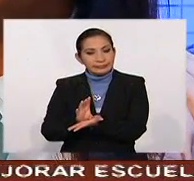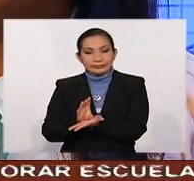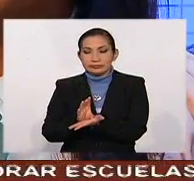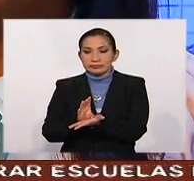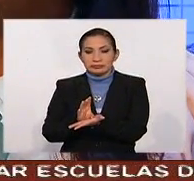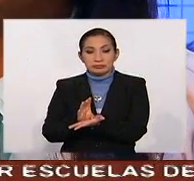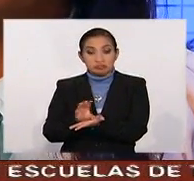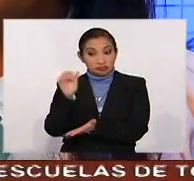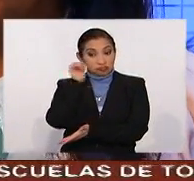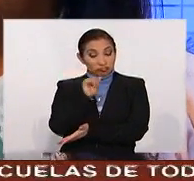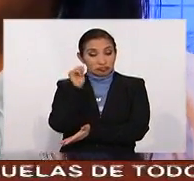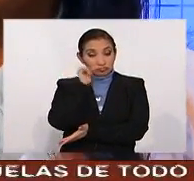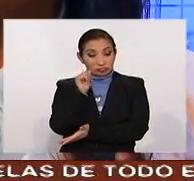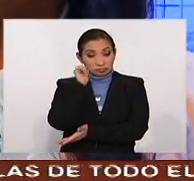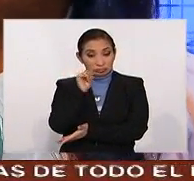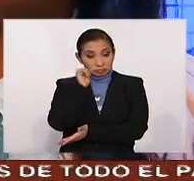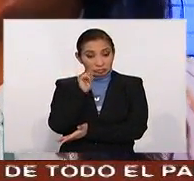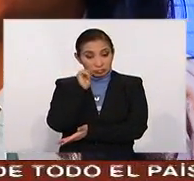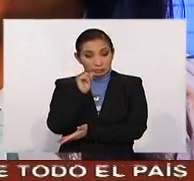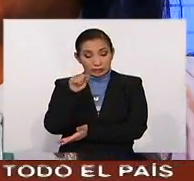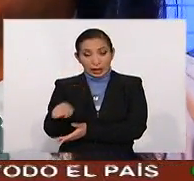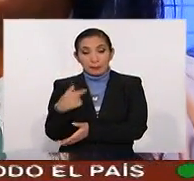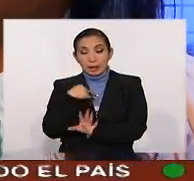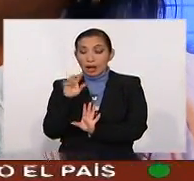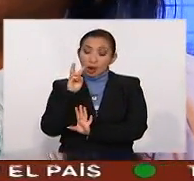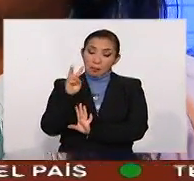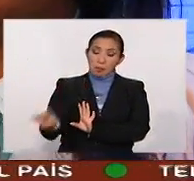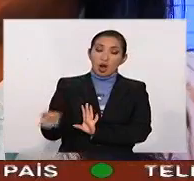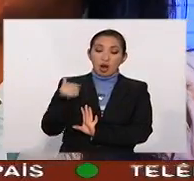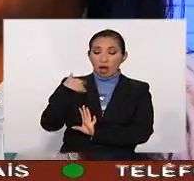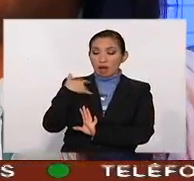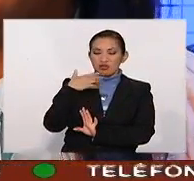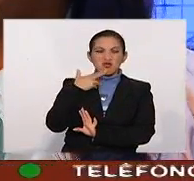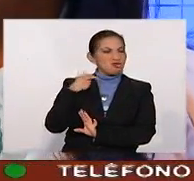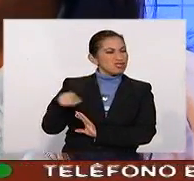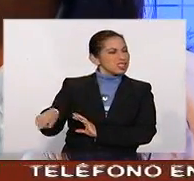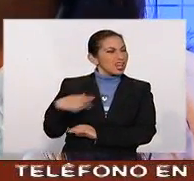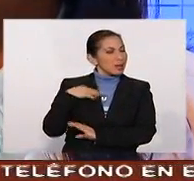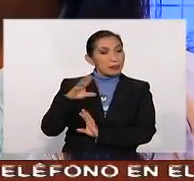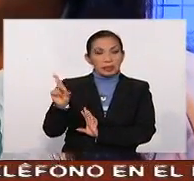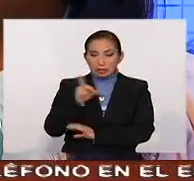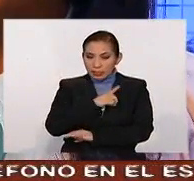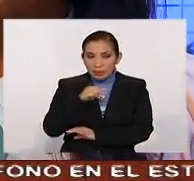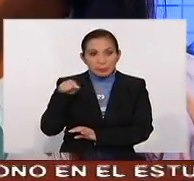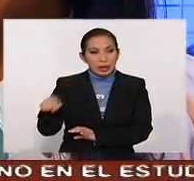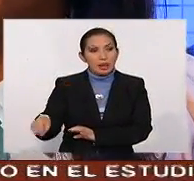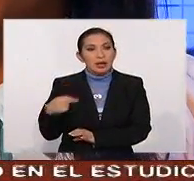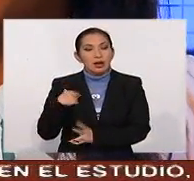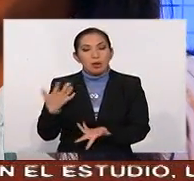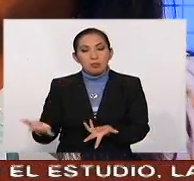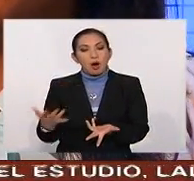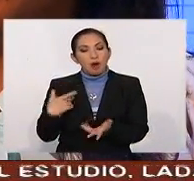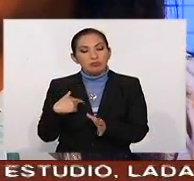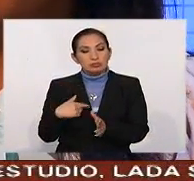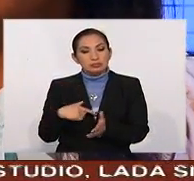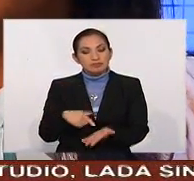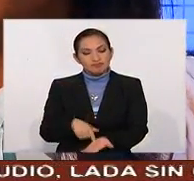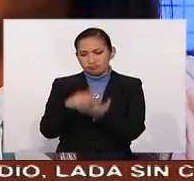está siempre, no tiene que ser mentalizada como alguien inútil, sino tiene que ser ser vista como